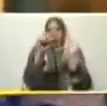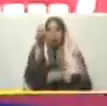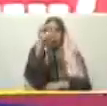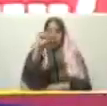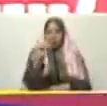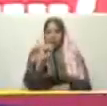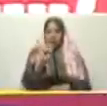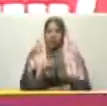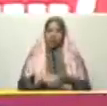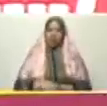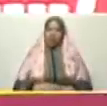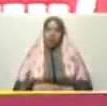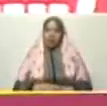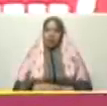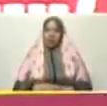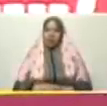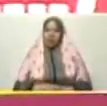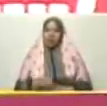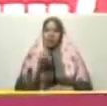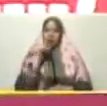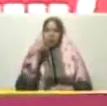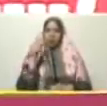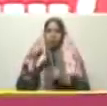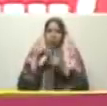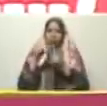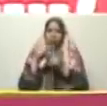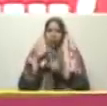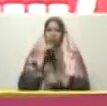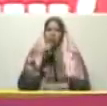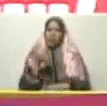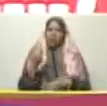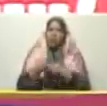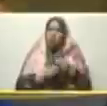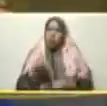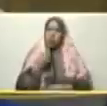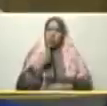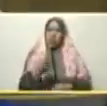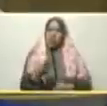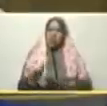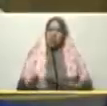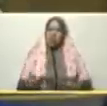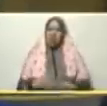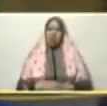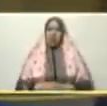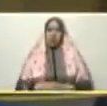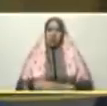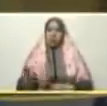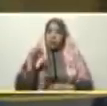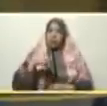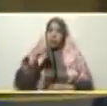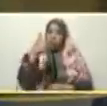tal como se produce esto sabe oliveros así dame olivero también